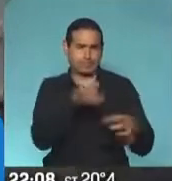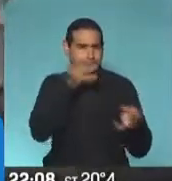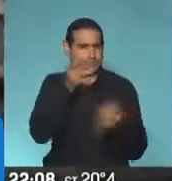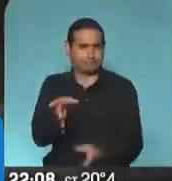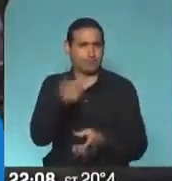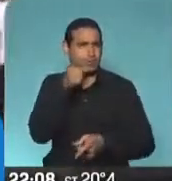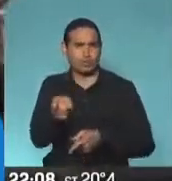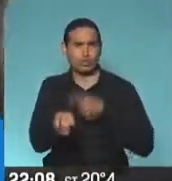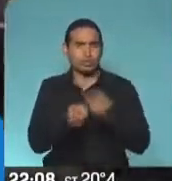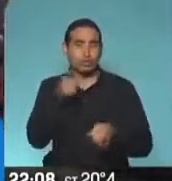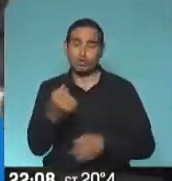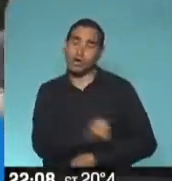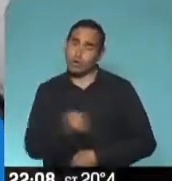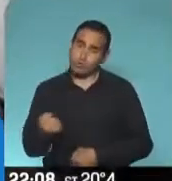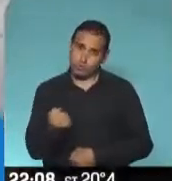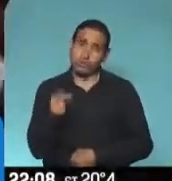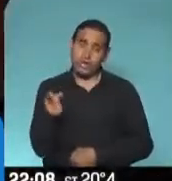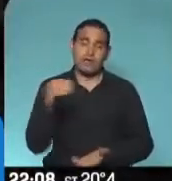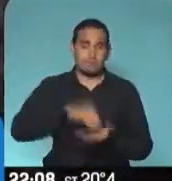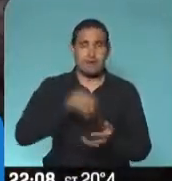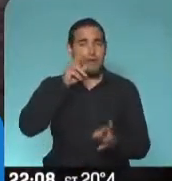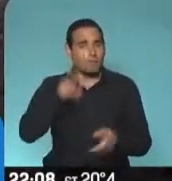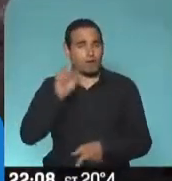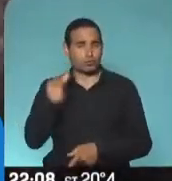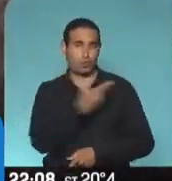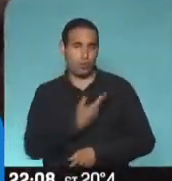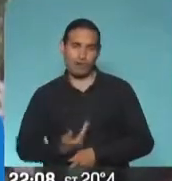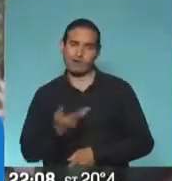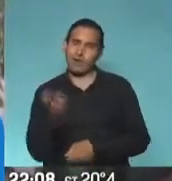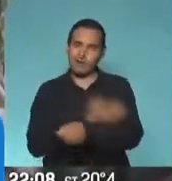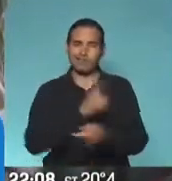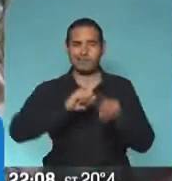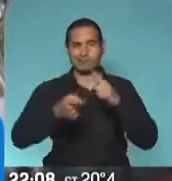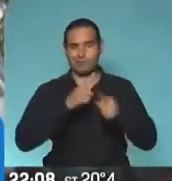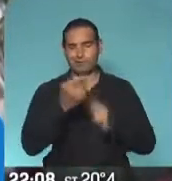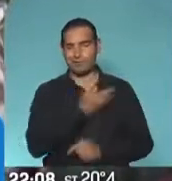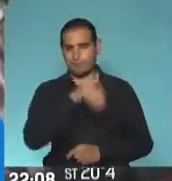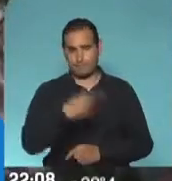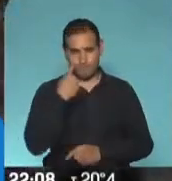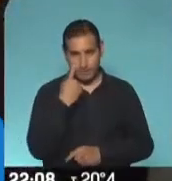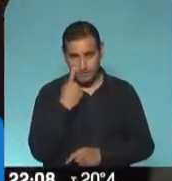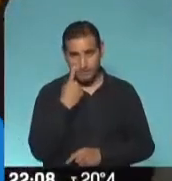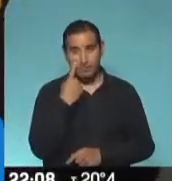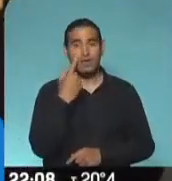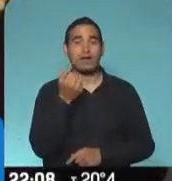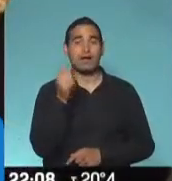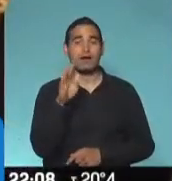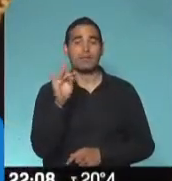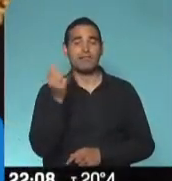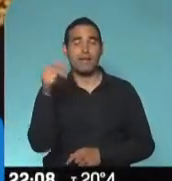también ajustes económicos y medidas acordadas con el Fondo Monetario Internacional. Abdalá Bucaram Ortiz